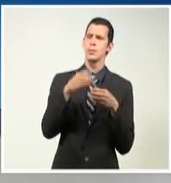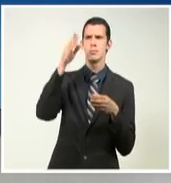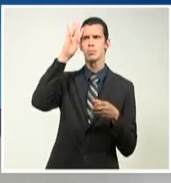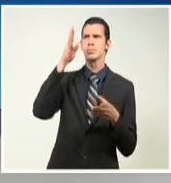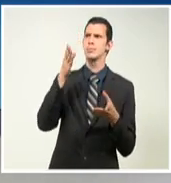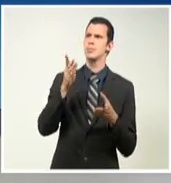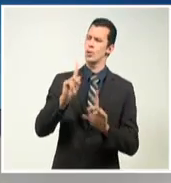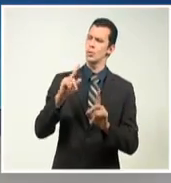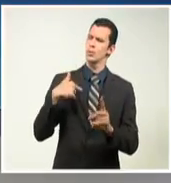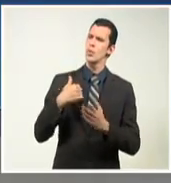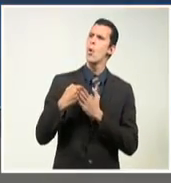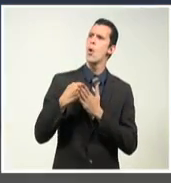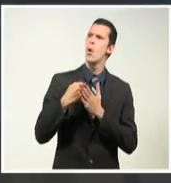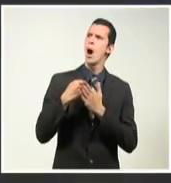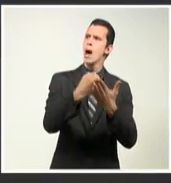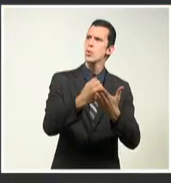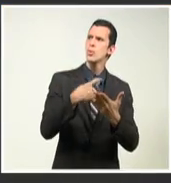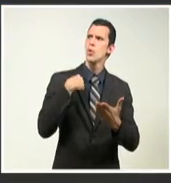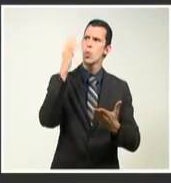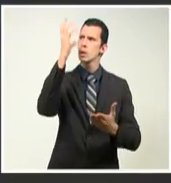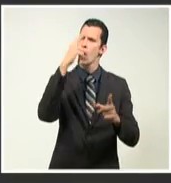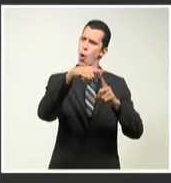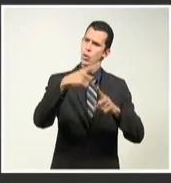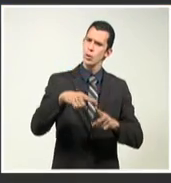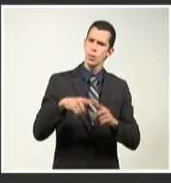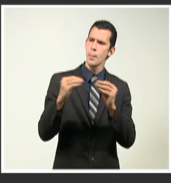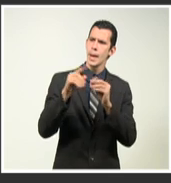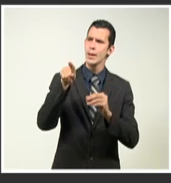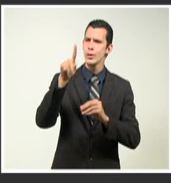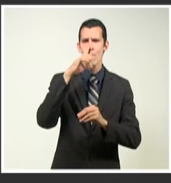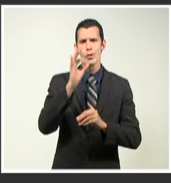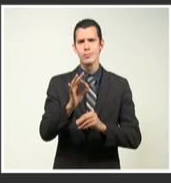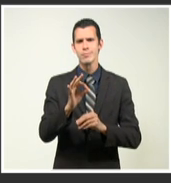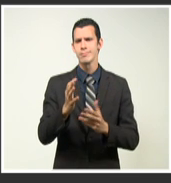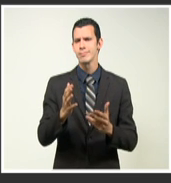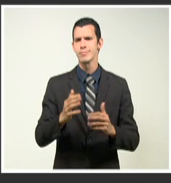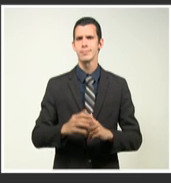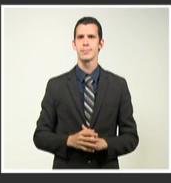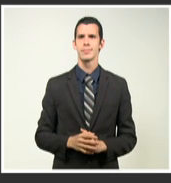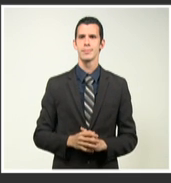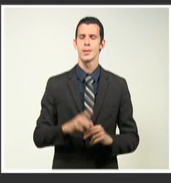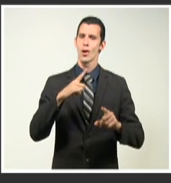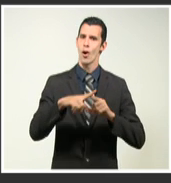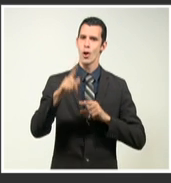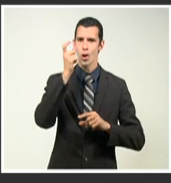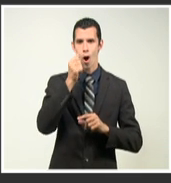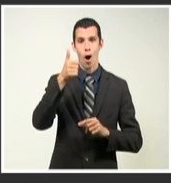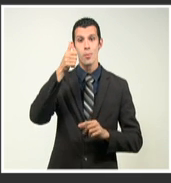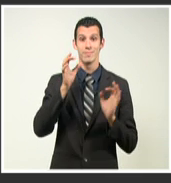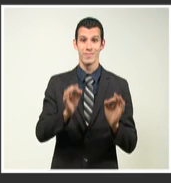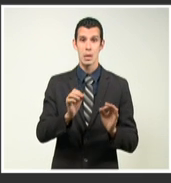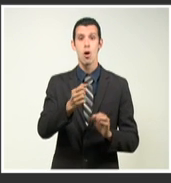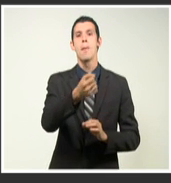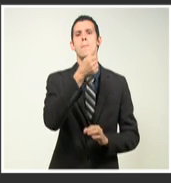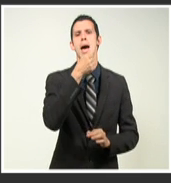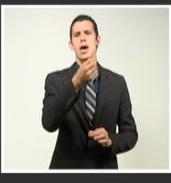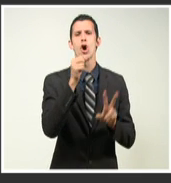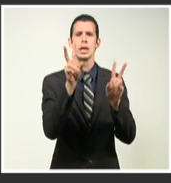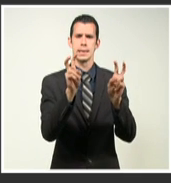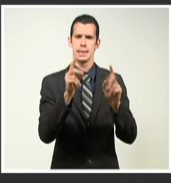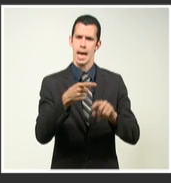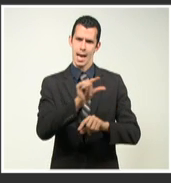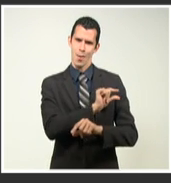allí aquella noche. Otro ejemplo, Carlos Manuel Álvarez, operador político financiado por la NED, sí, lo que